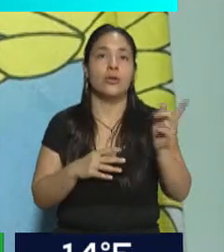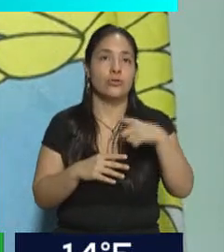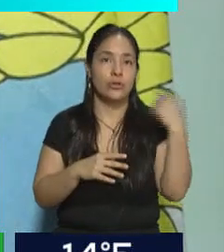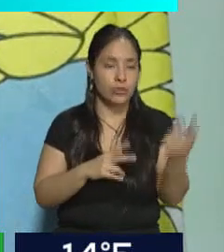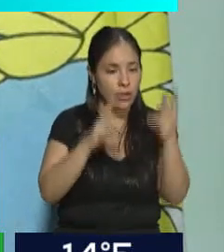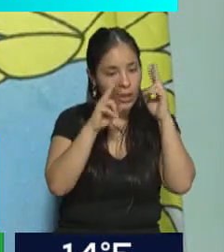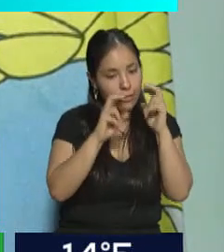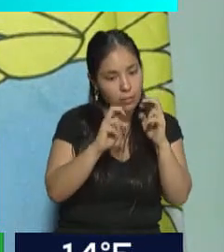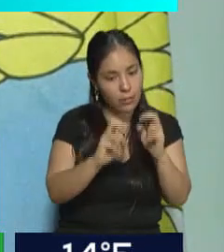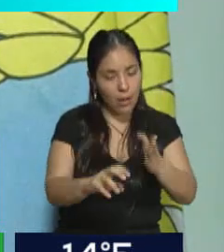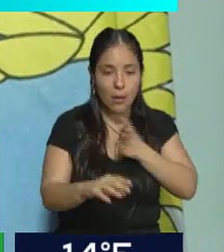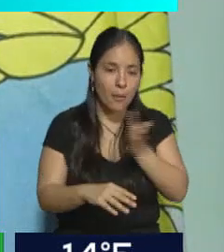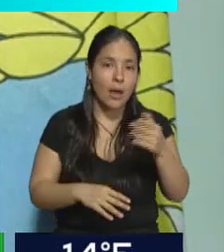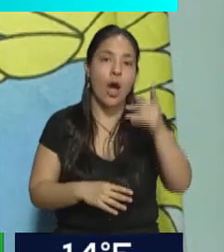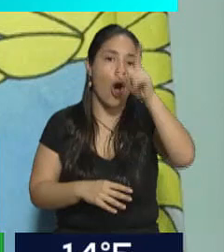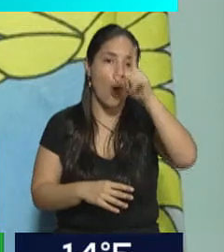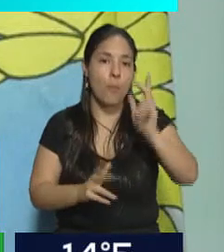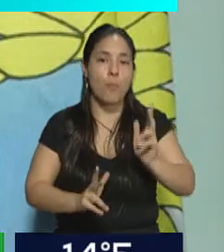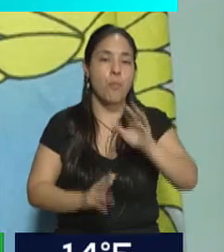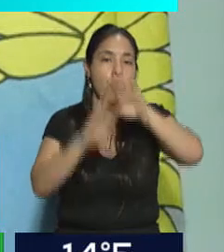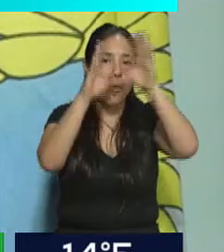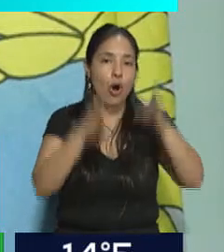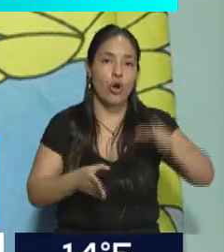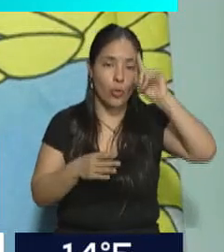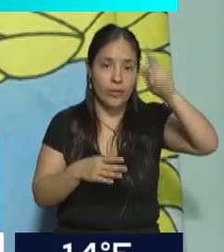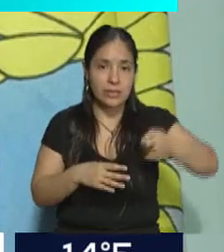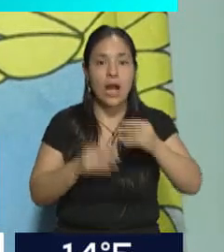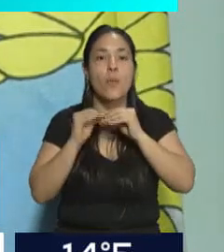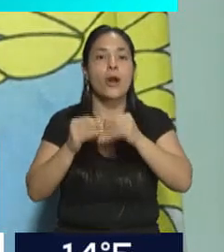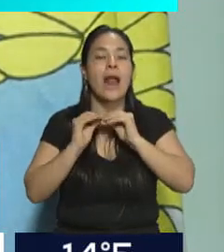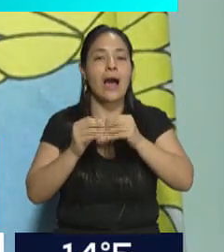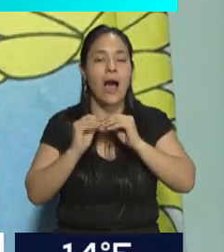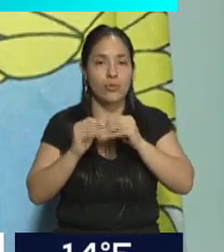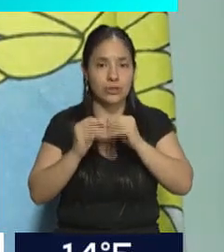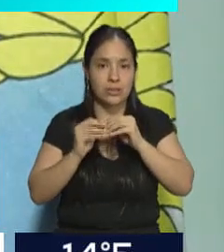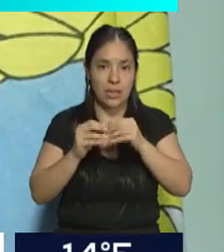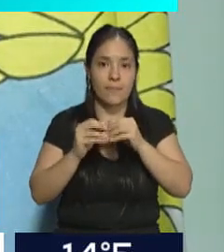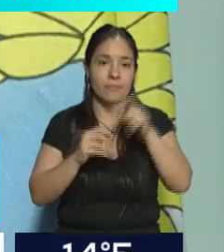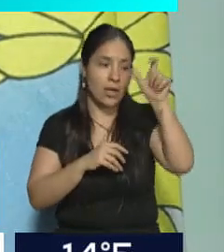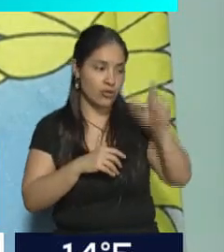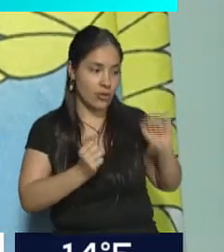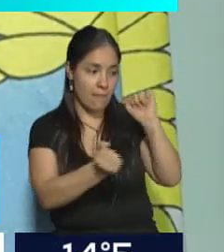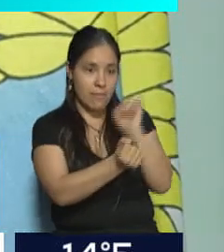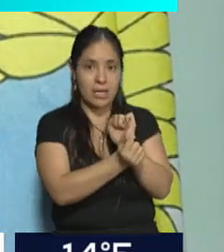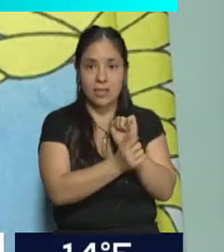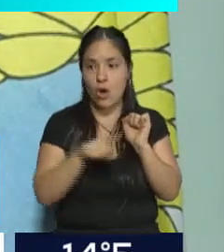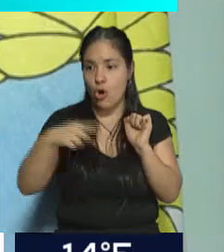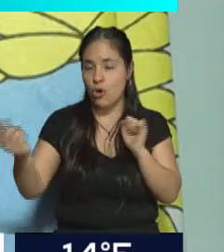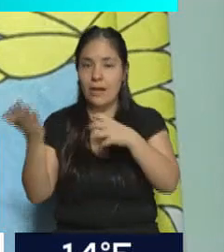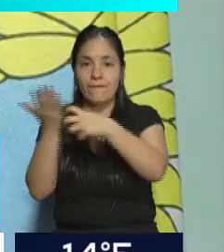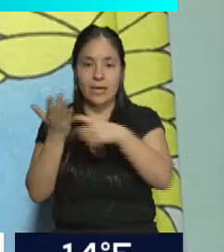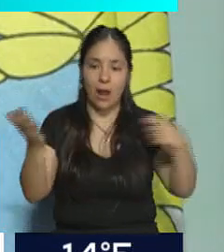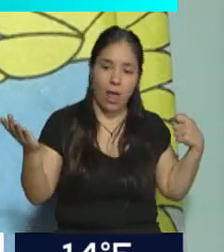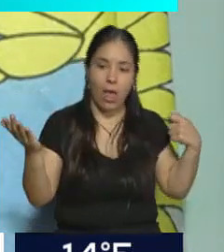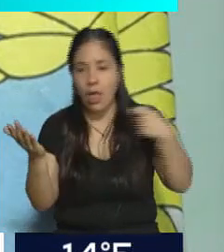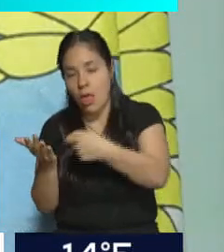ocular en el Polo judicial por la causa de este persona Privada de la libertad que habría tenido una chusa y se escapó de